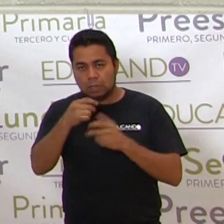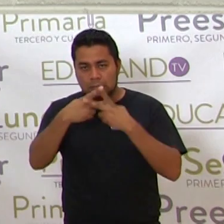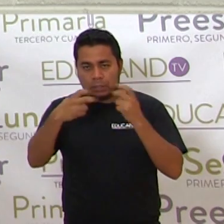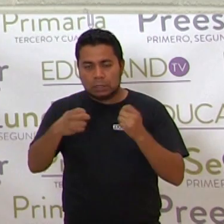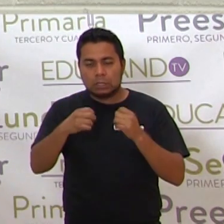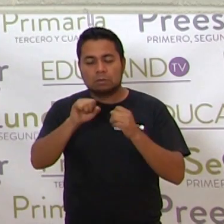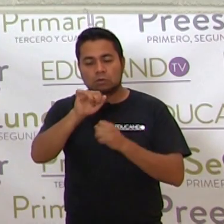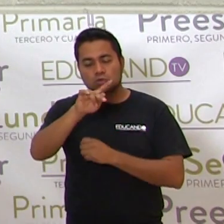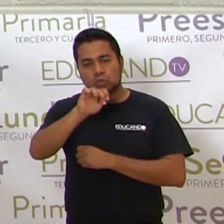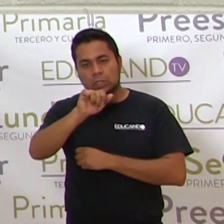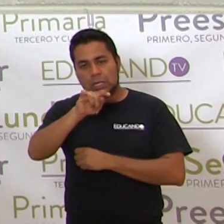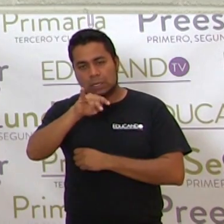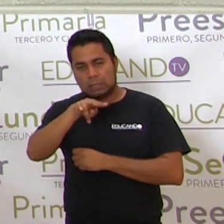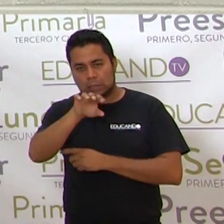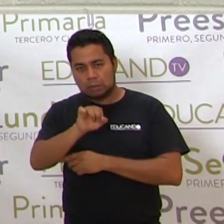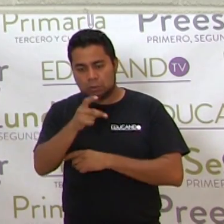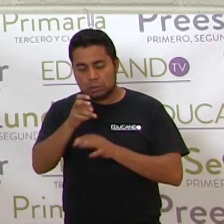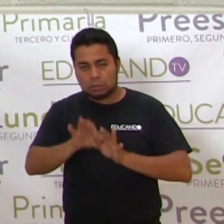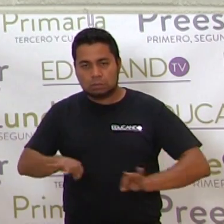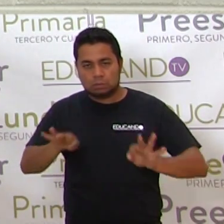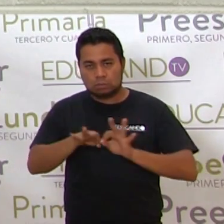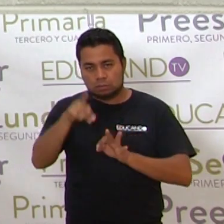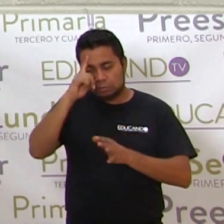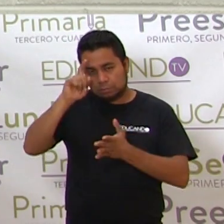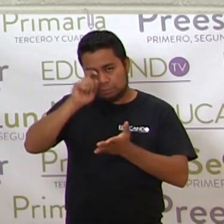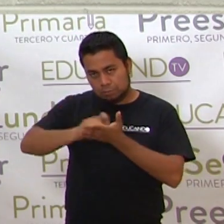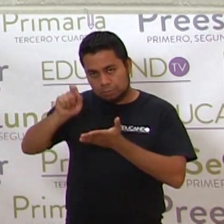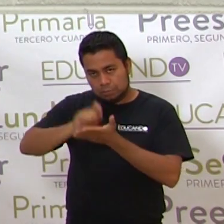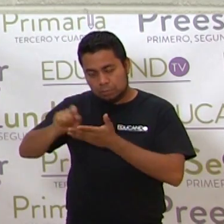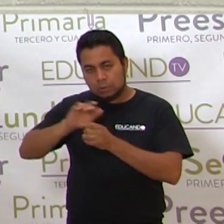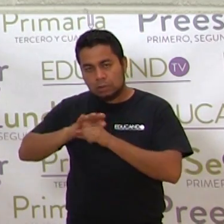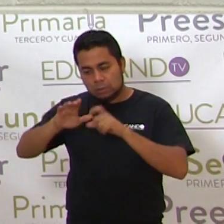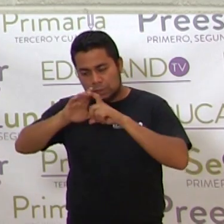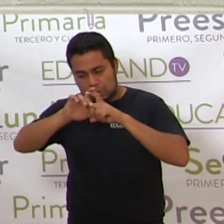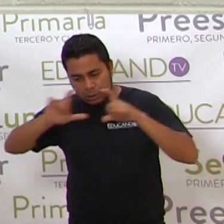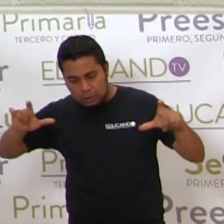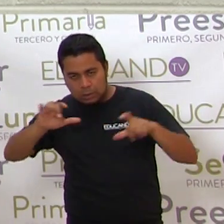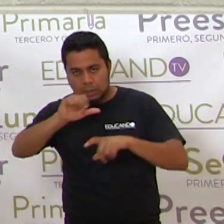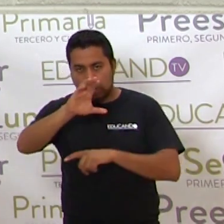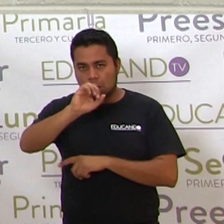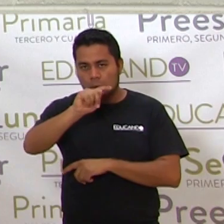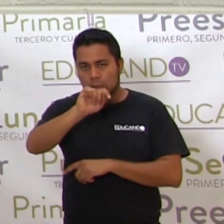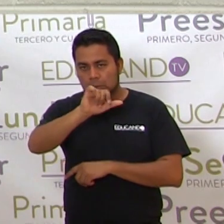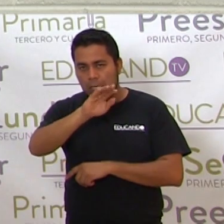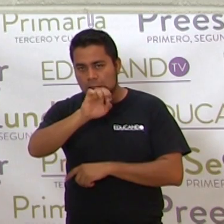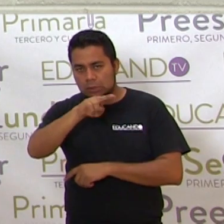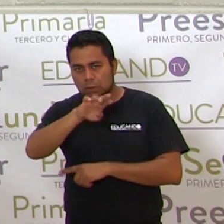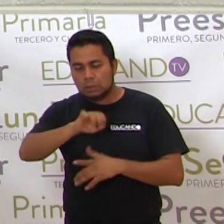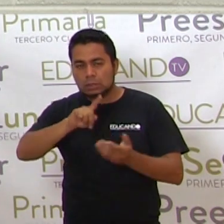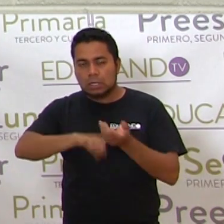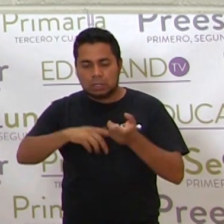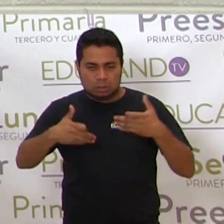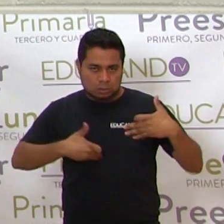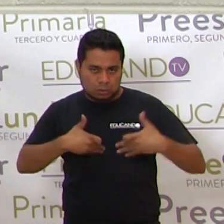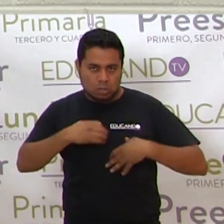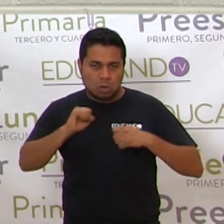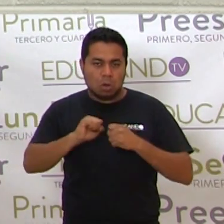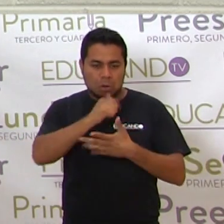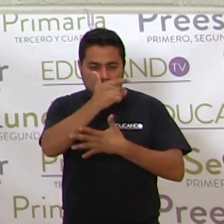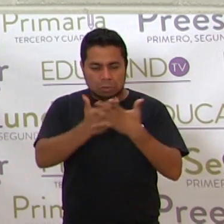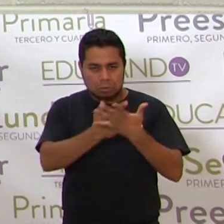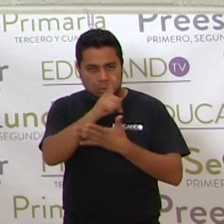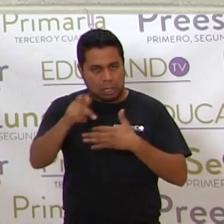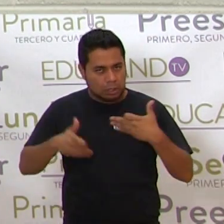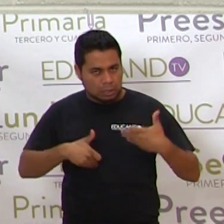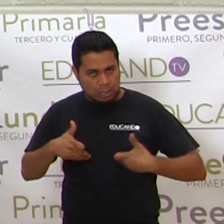parte fundamental para poder escribir lo que son acotaciones en las obras de teatro y los guiones de teatro.